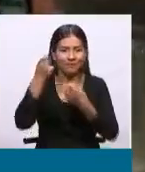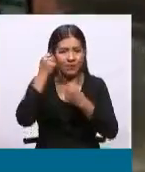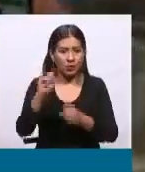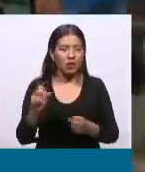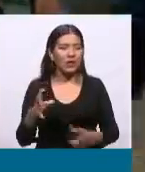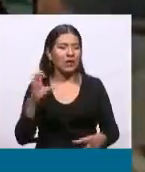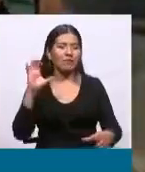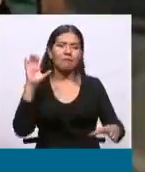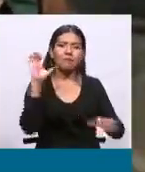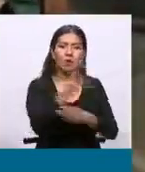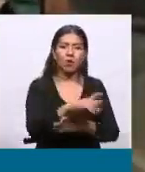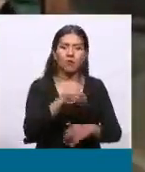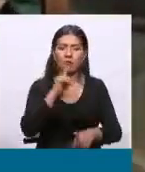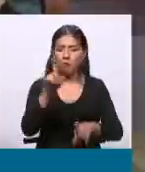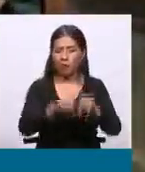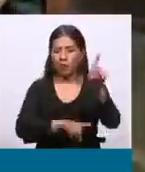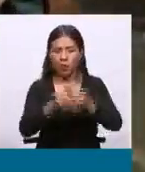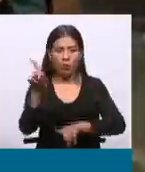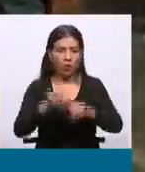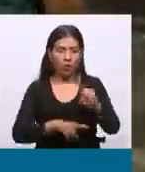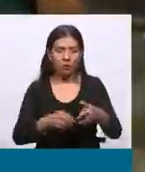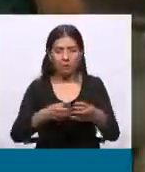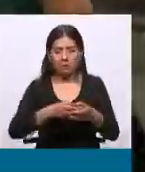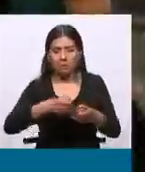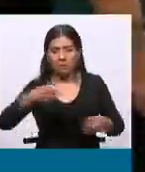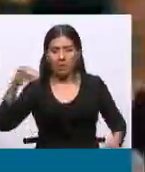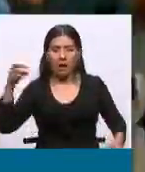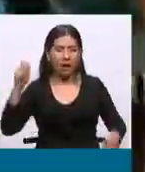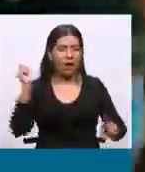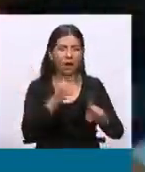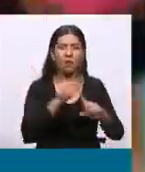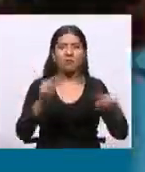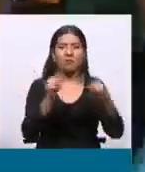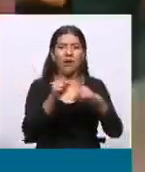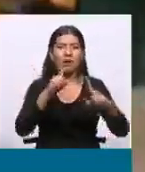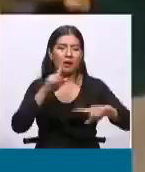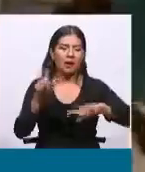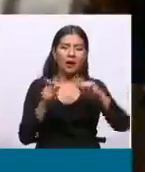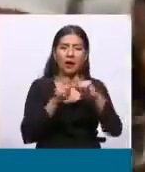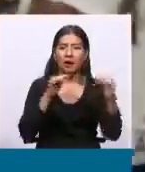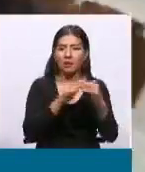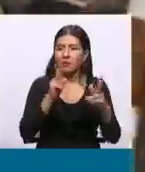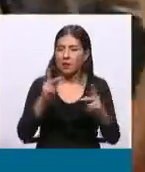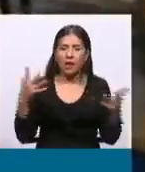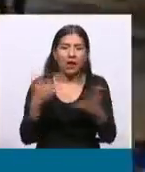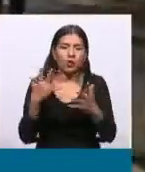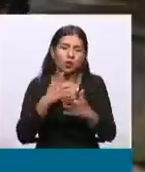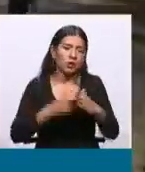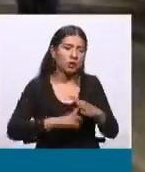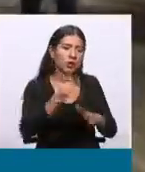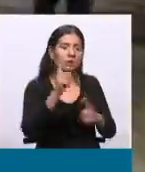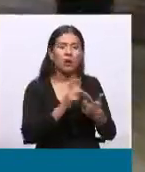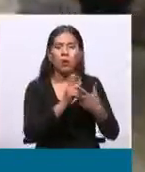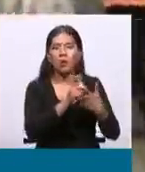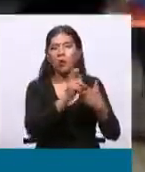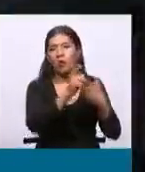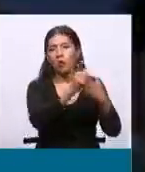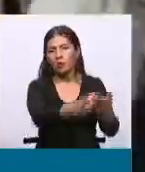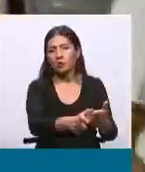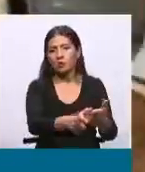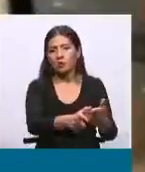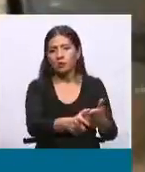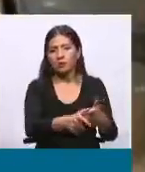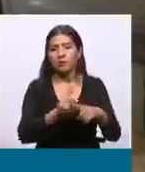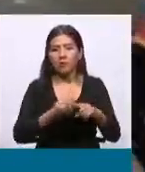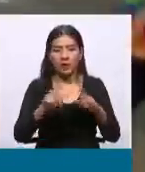les meten ahí los cohetes, los palos, las amenazas, y ahí está la gente corriendo, asustada. Pero se